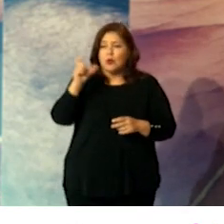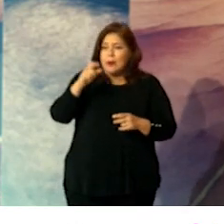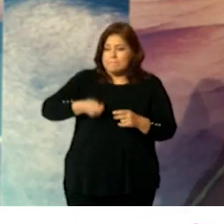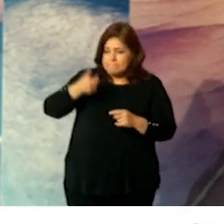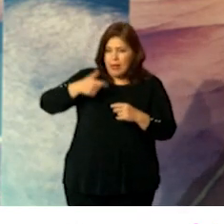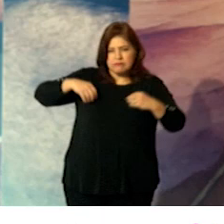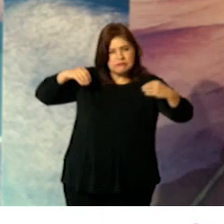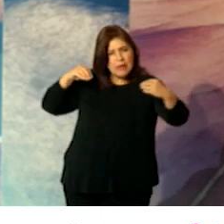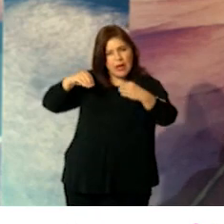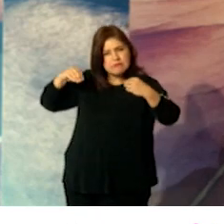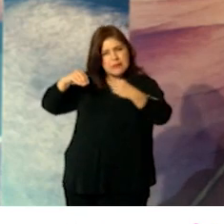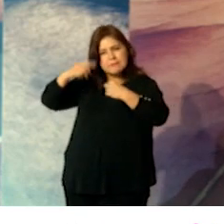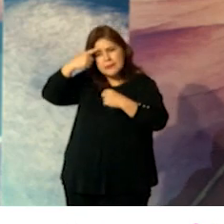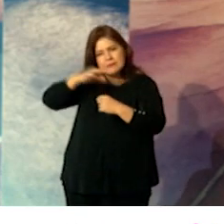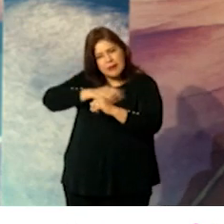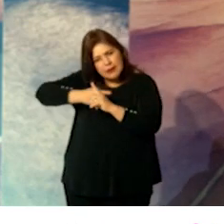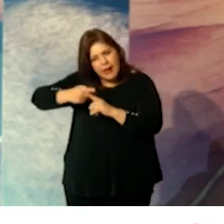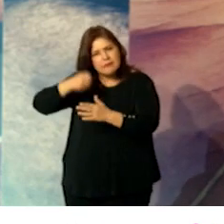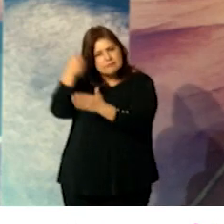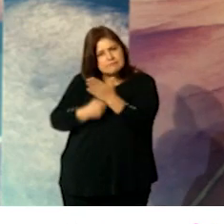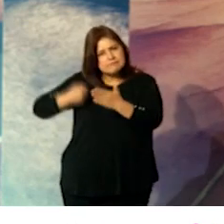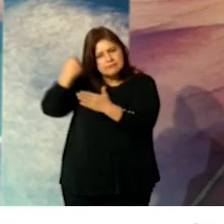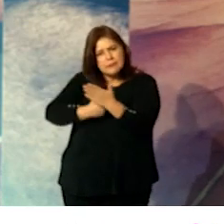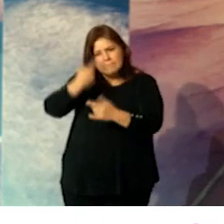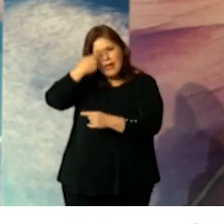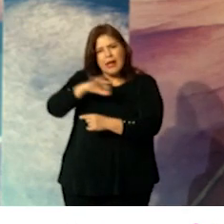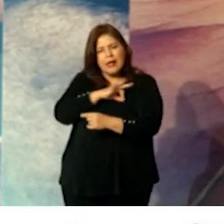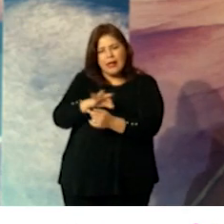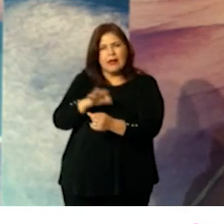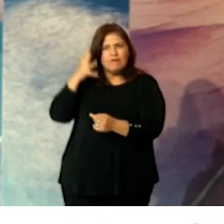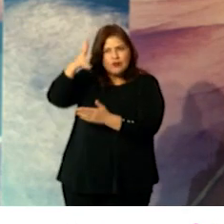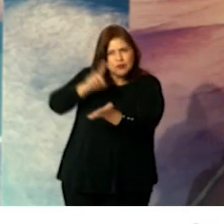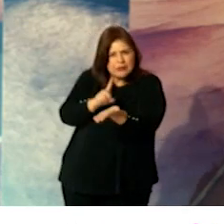litigios climáticos para exigir el derecho al futuro,